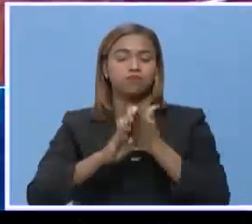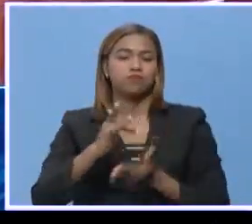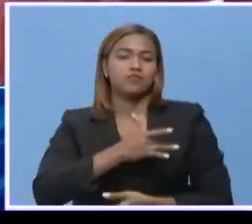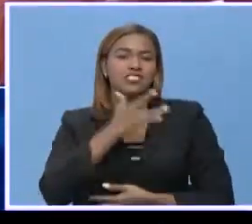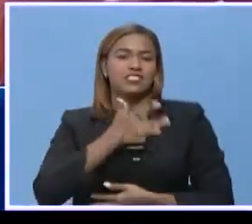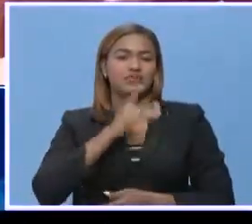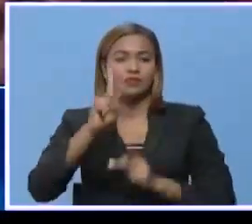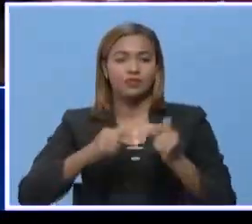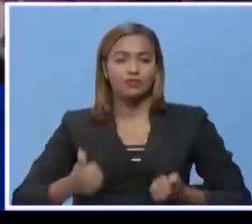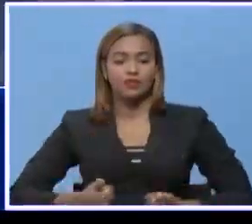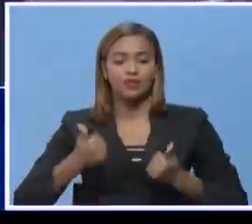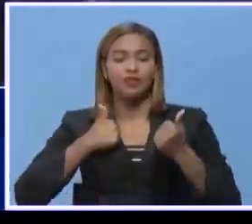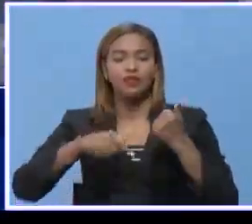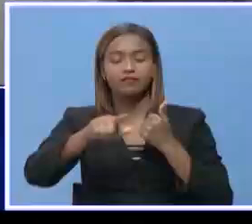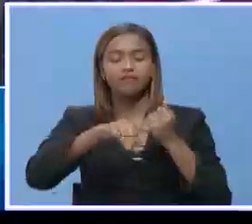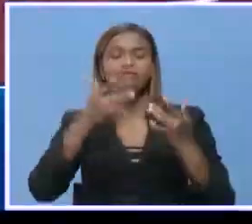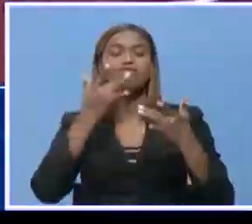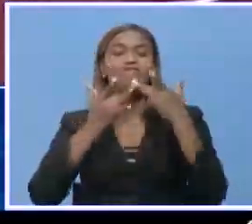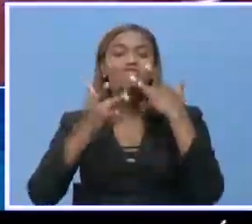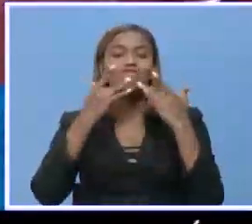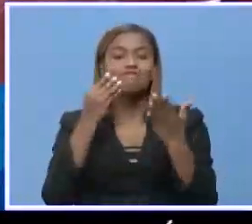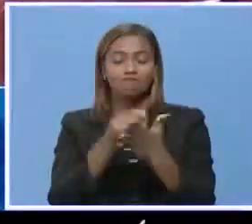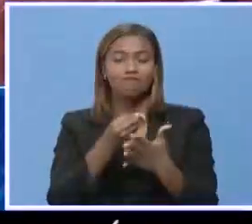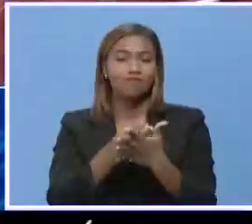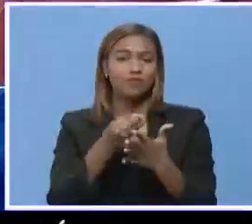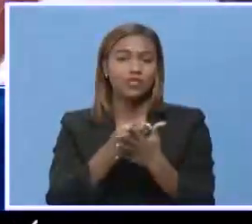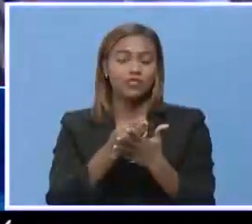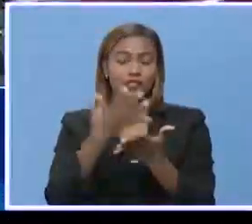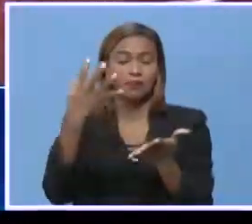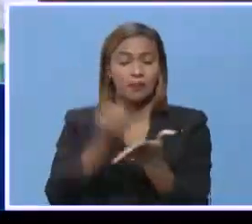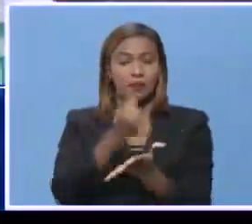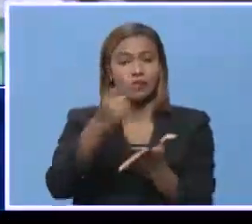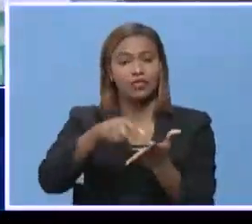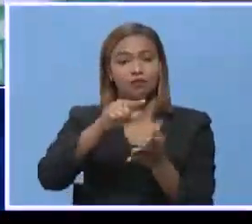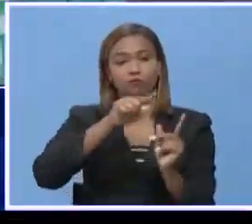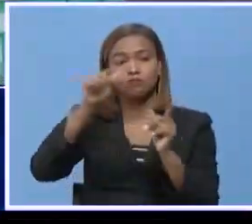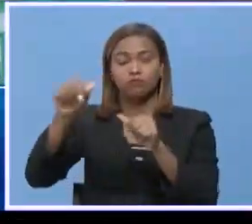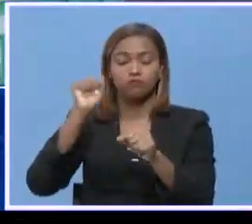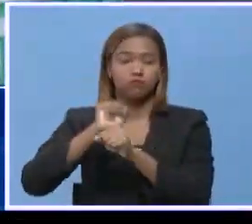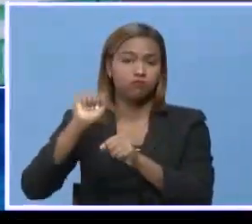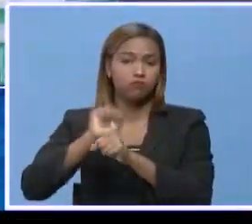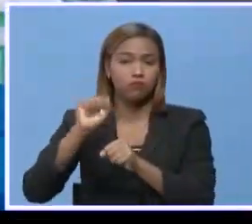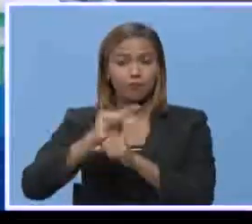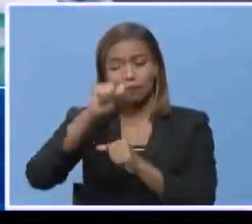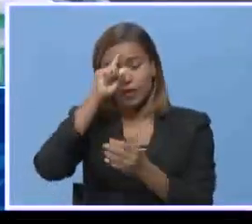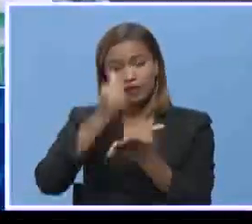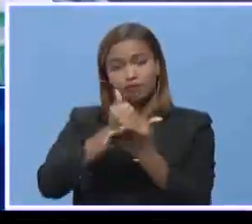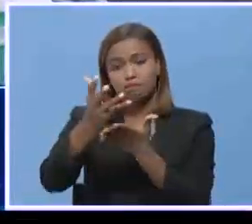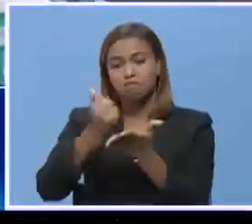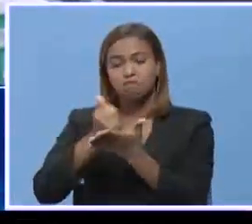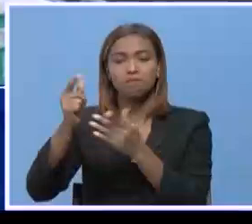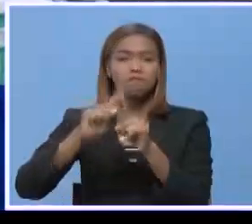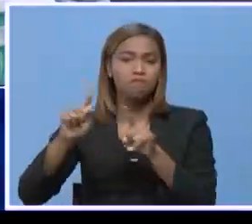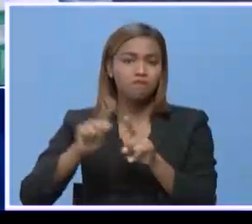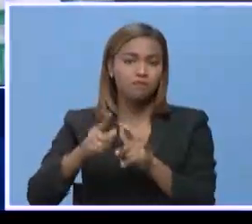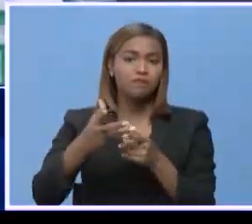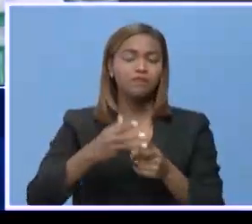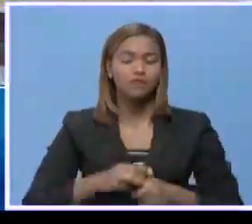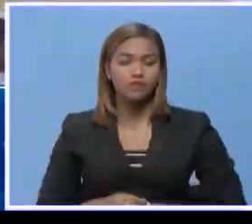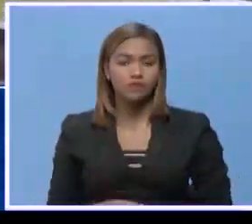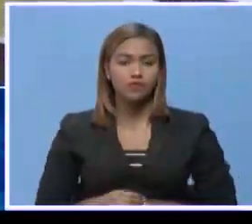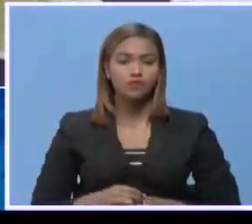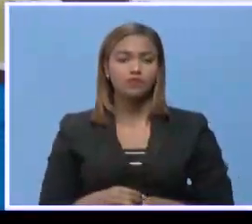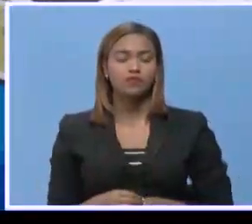los moradores de escasos recursos económicos que aprovecharon el operativo para hacer sus compras a precios